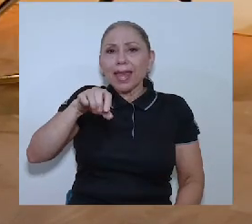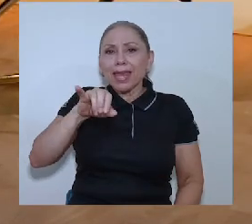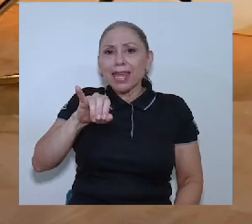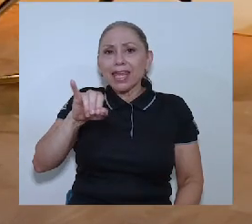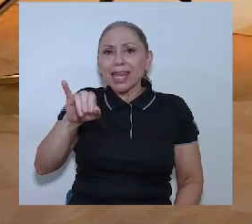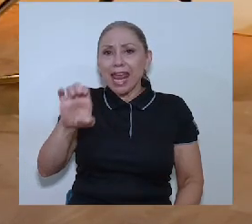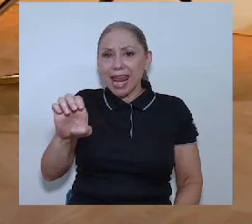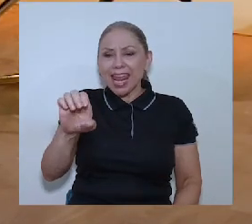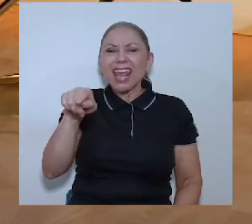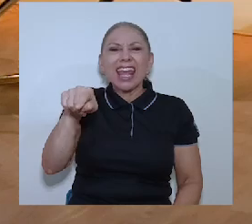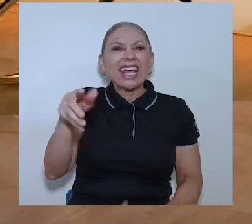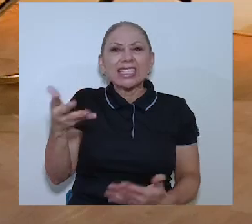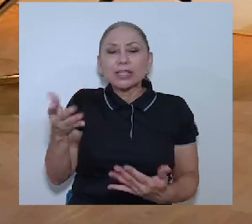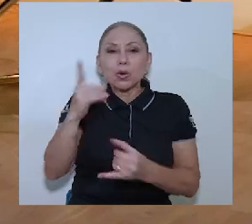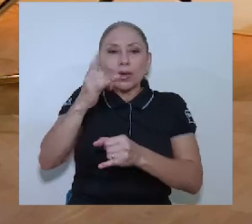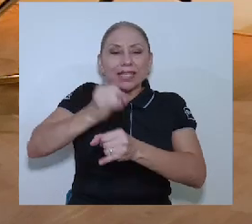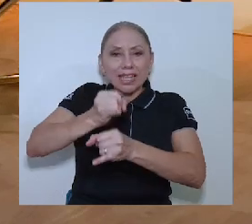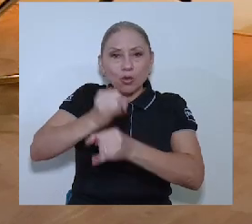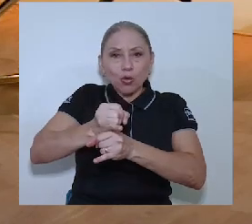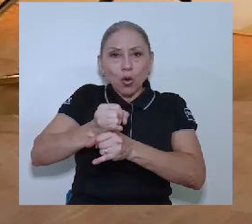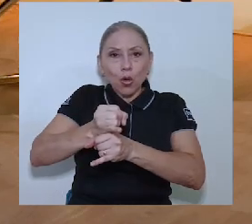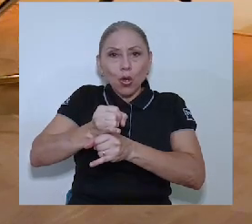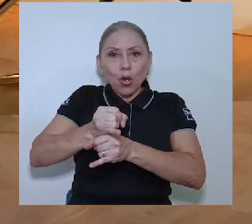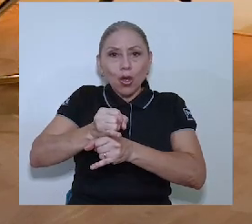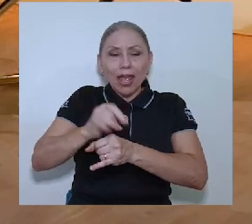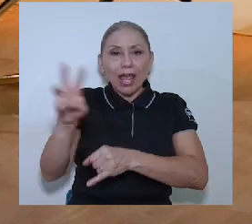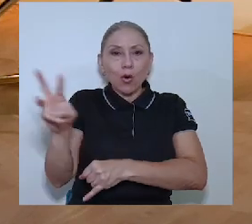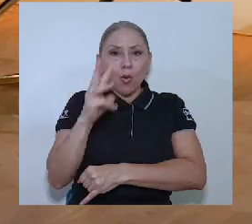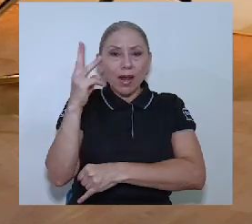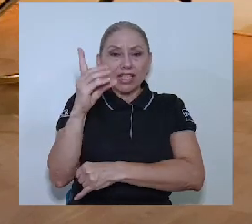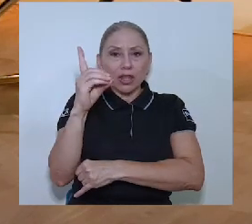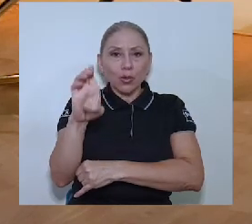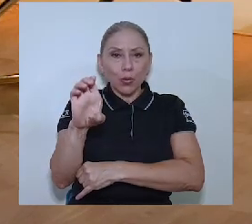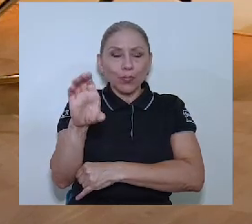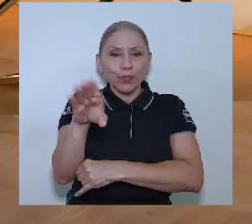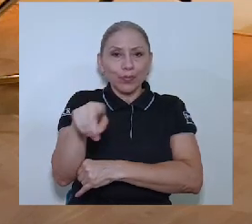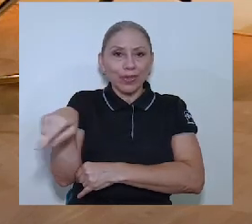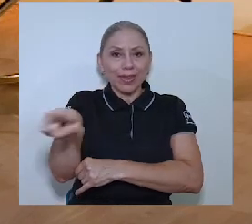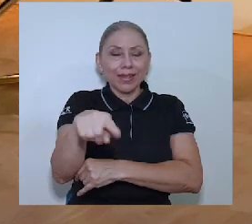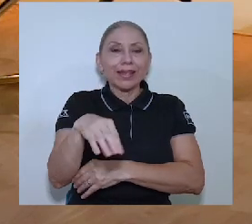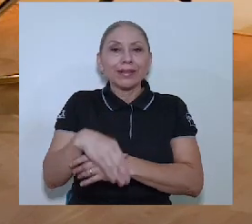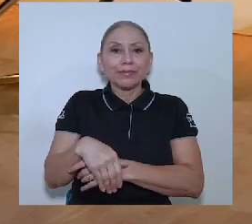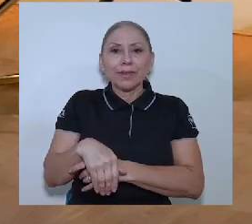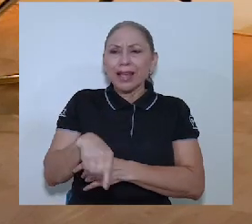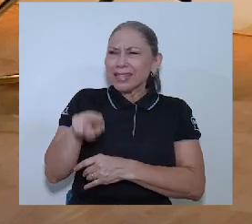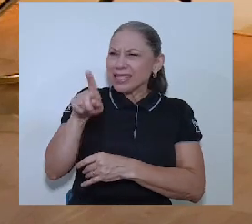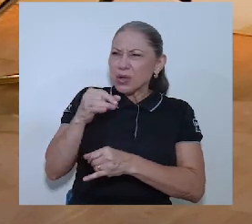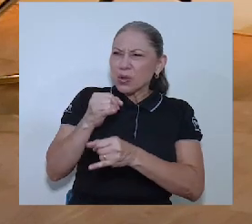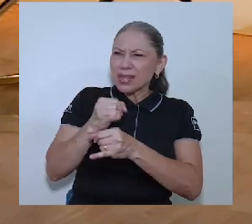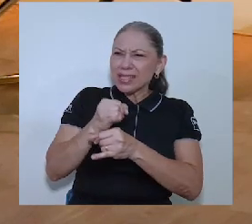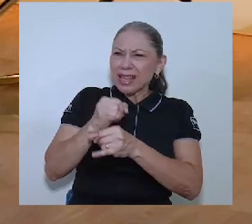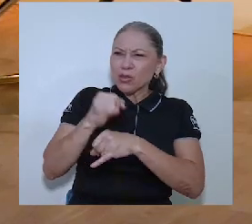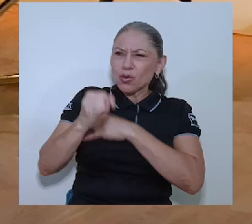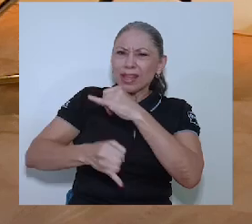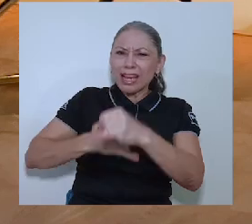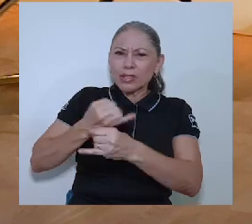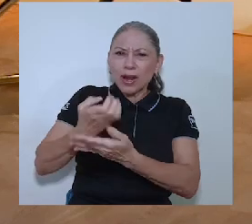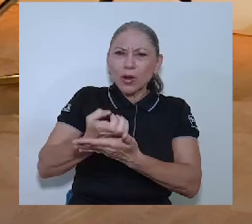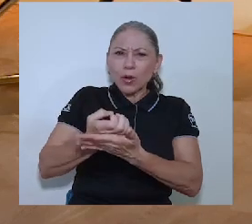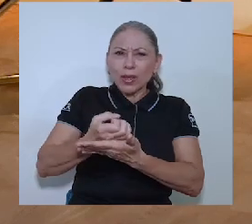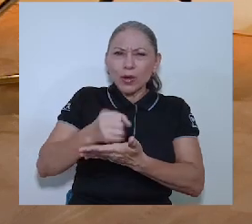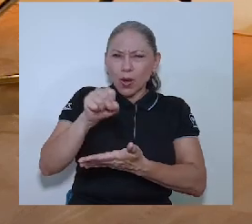un instituto que tiene lugar en Washington, como muchos hay. Institute of Economics, International sí, Economics, algo así. Eso